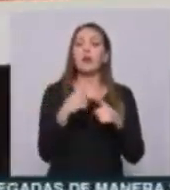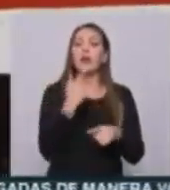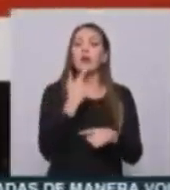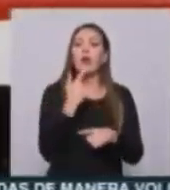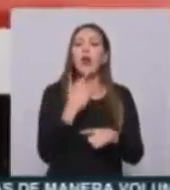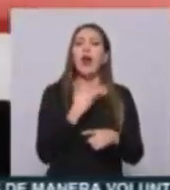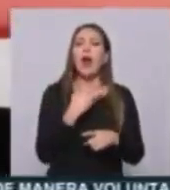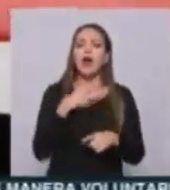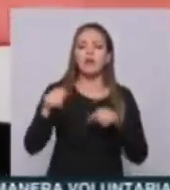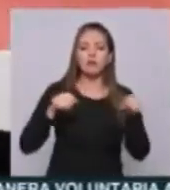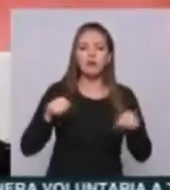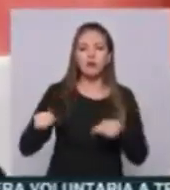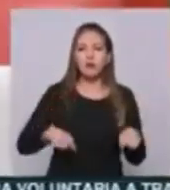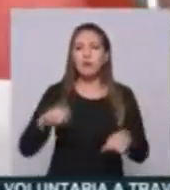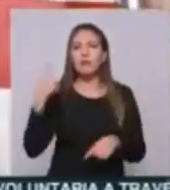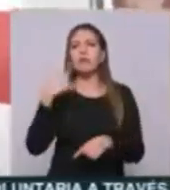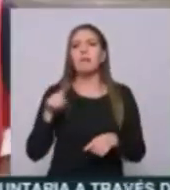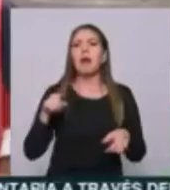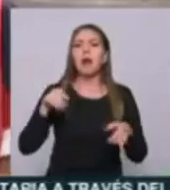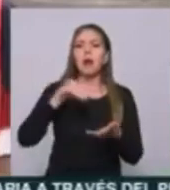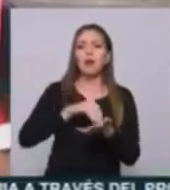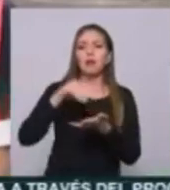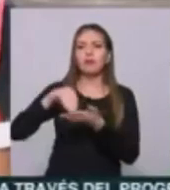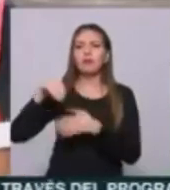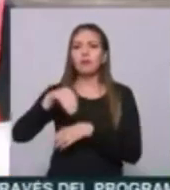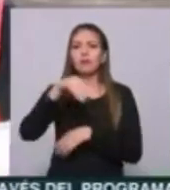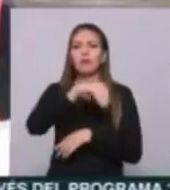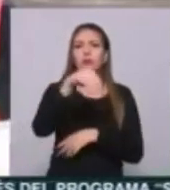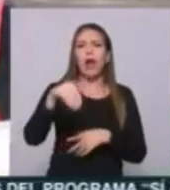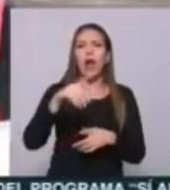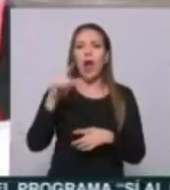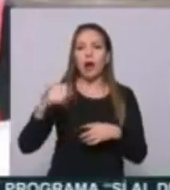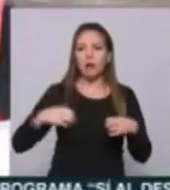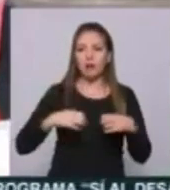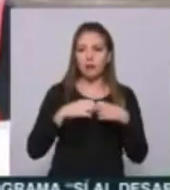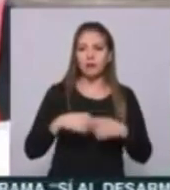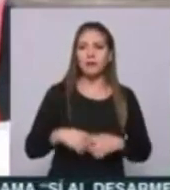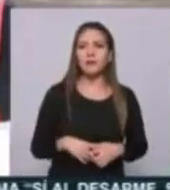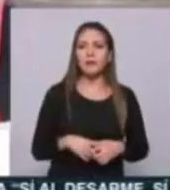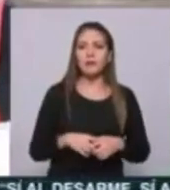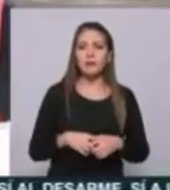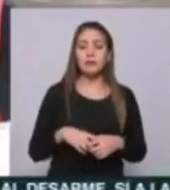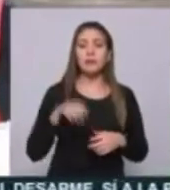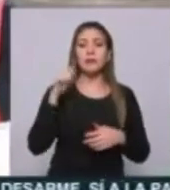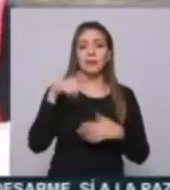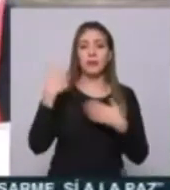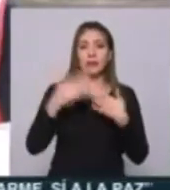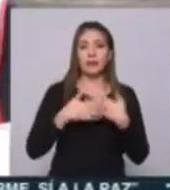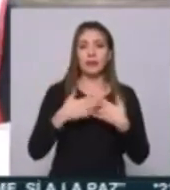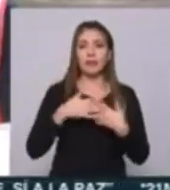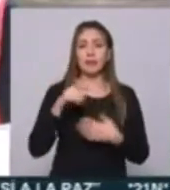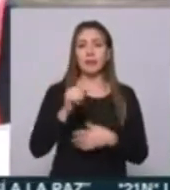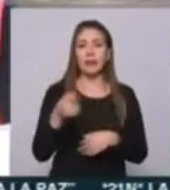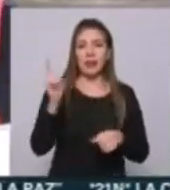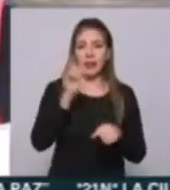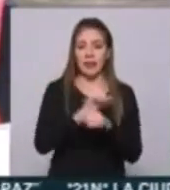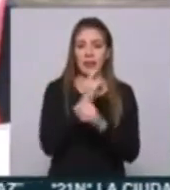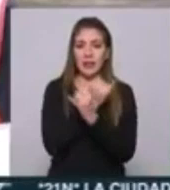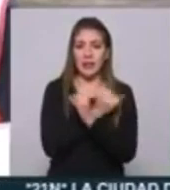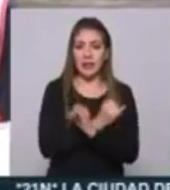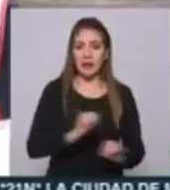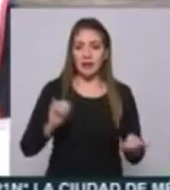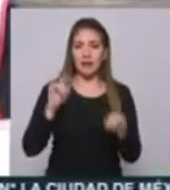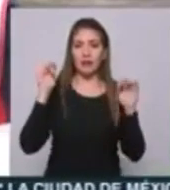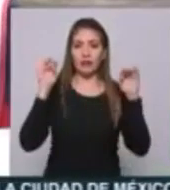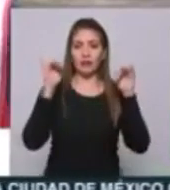operativo Fiestas Patrias 2019. Para el Día del Grito de la Independencia, en la concentración que se